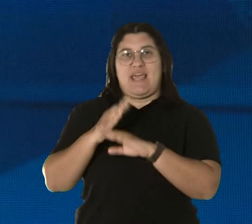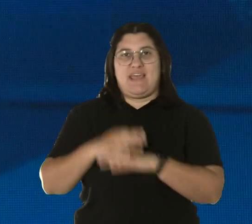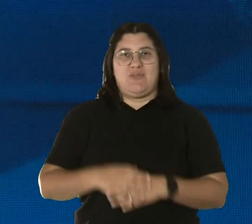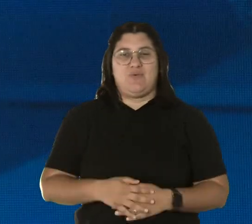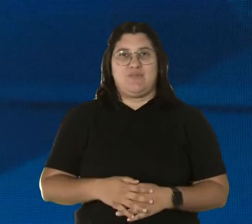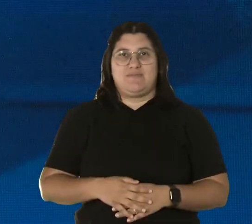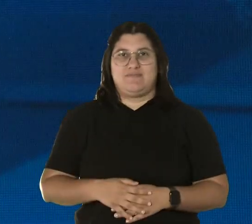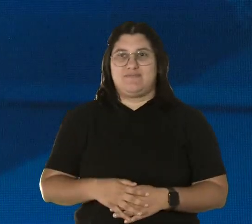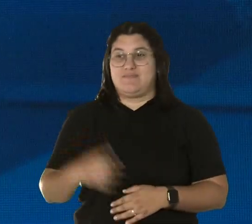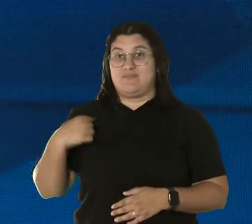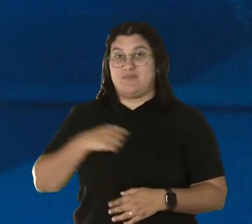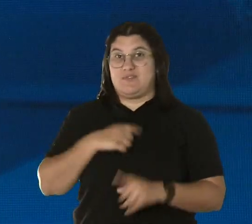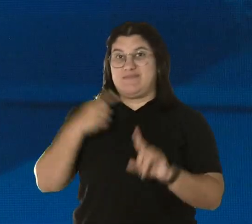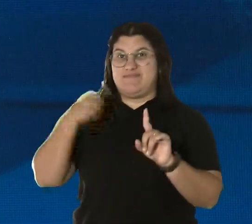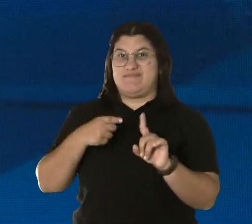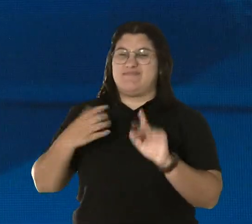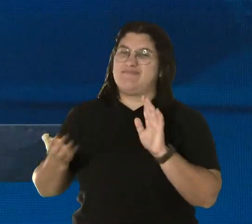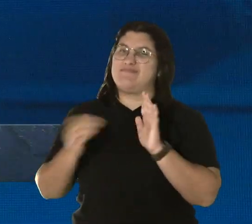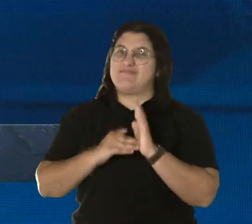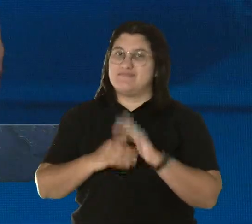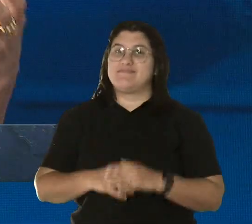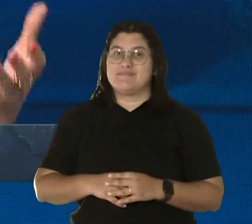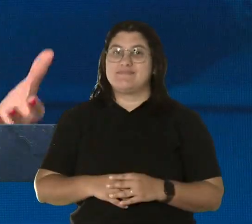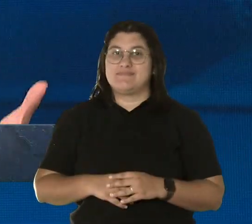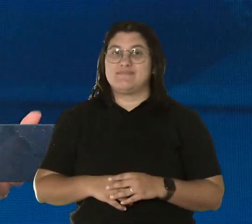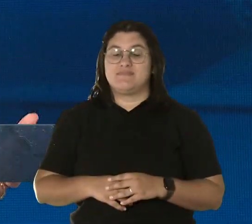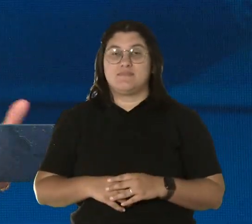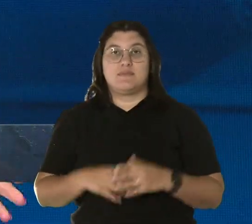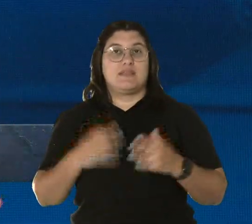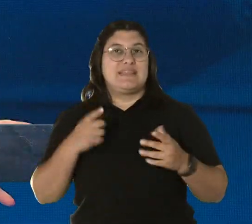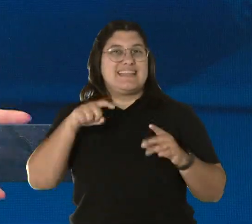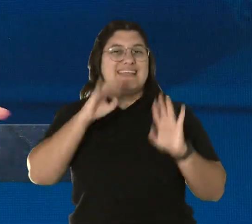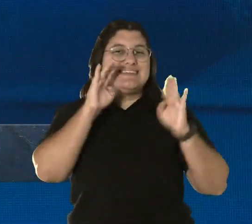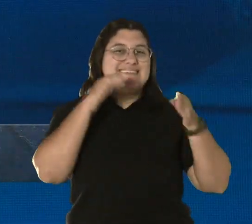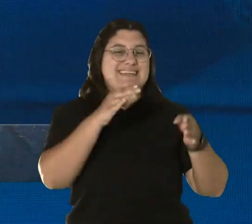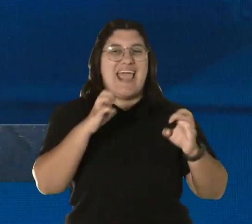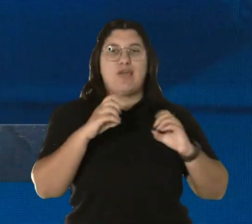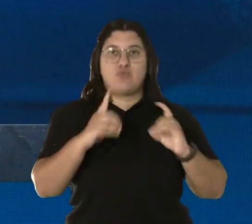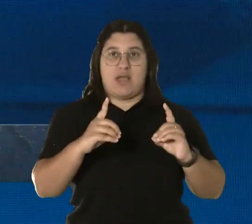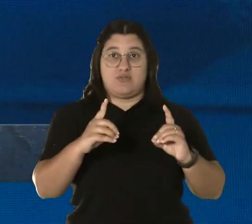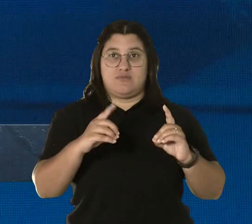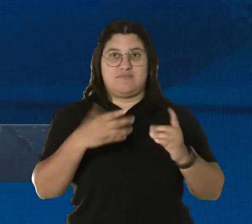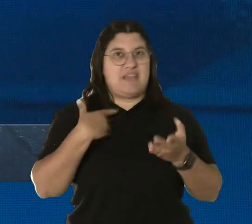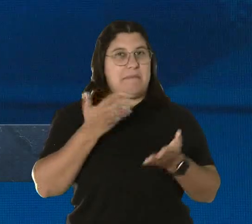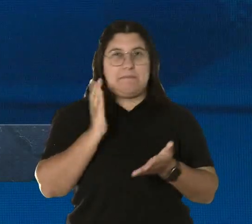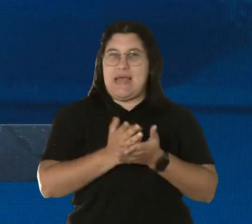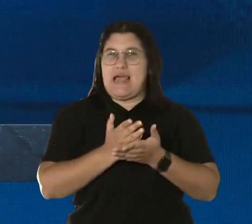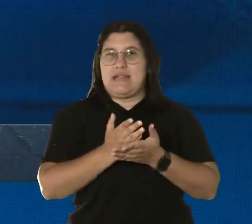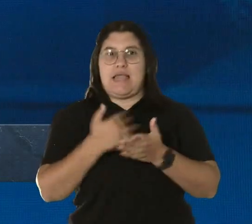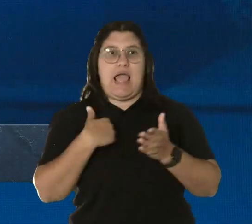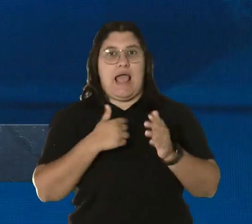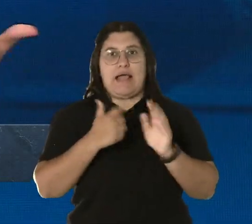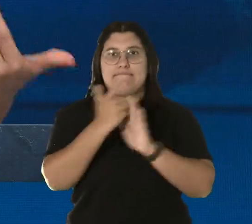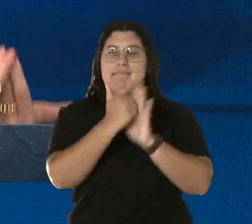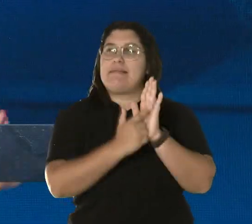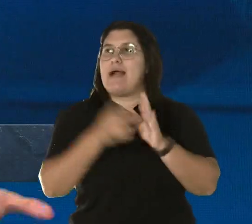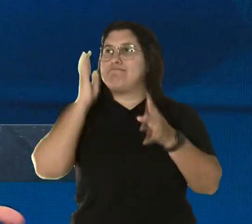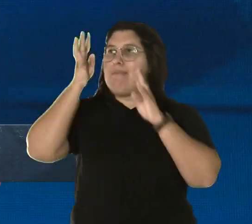mismo, atacamos el mismo punto. Tenemos que enfocarnos en la educación, en parar de legislar por legislar,